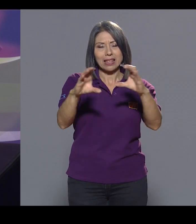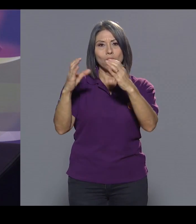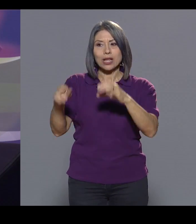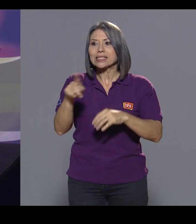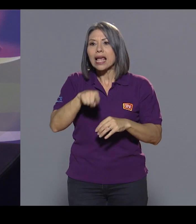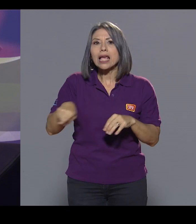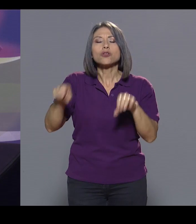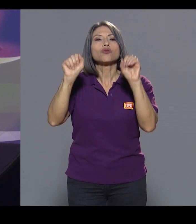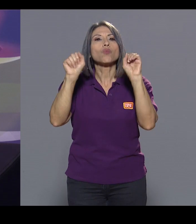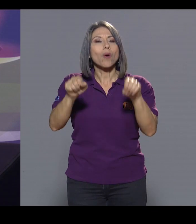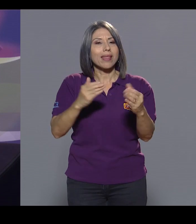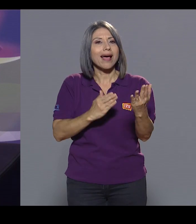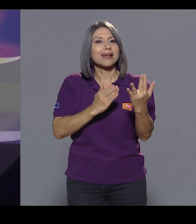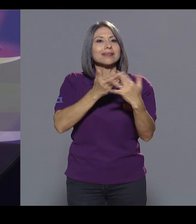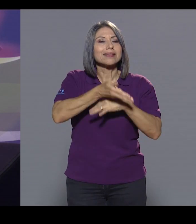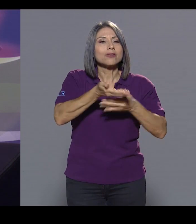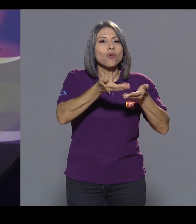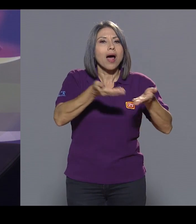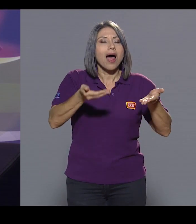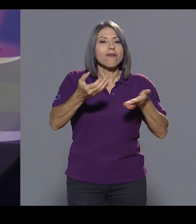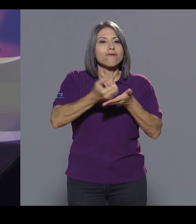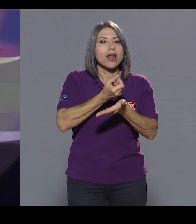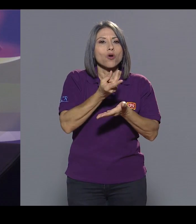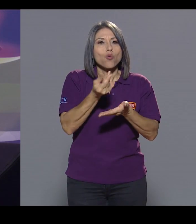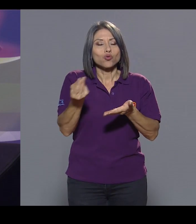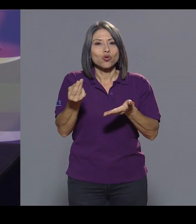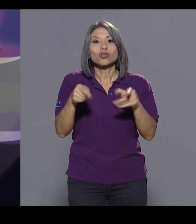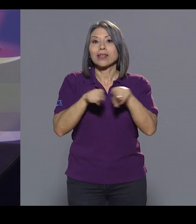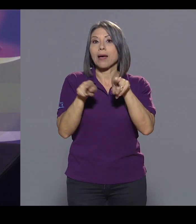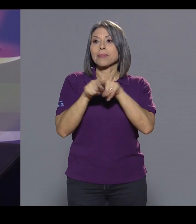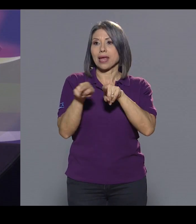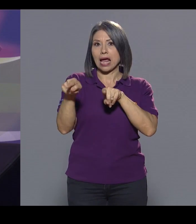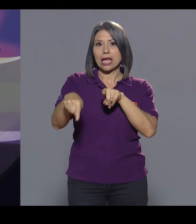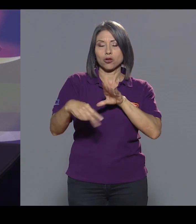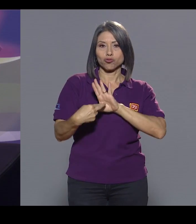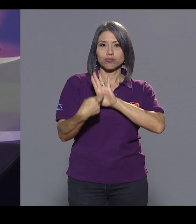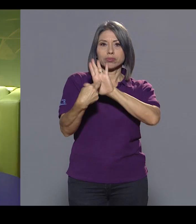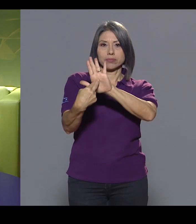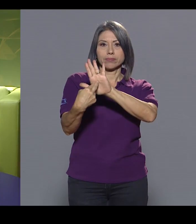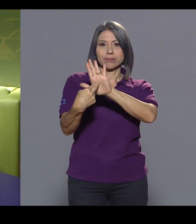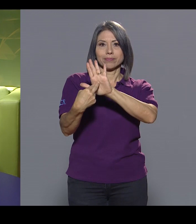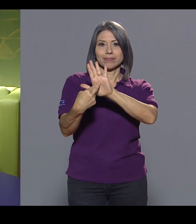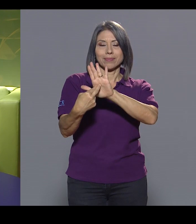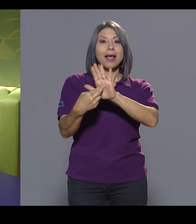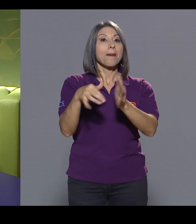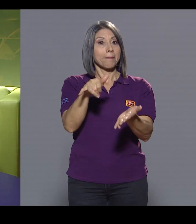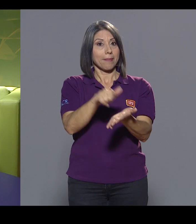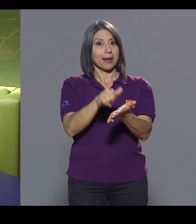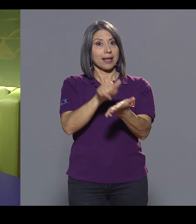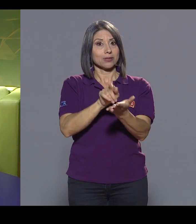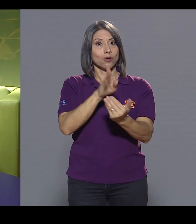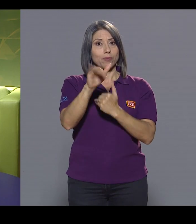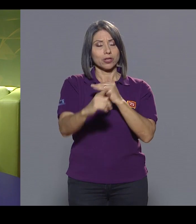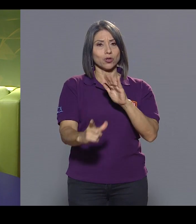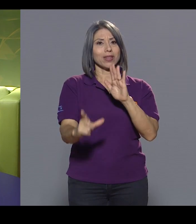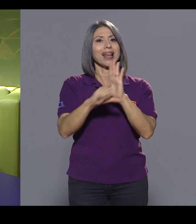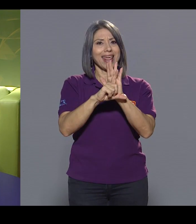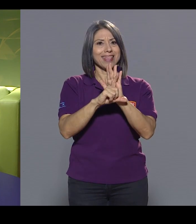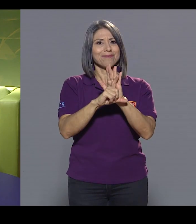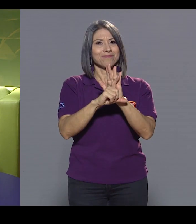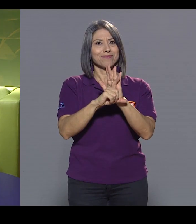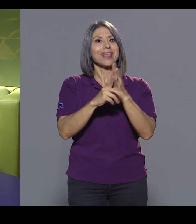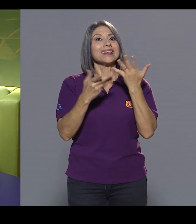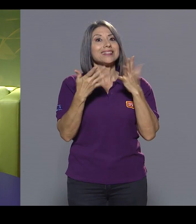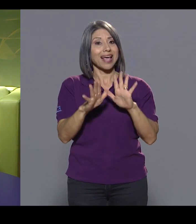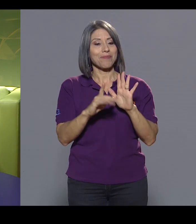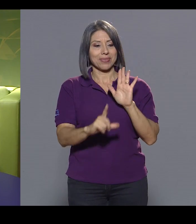categorías, tengan acceso a los recursos y a una representación. Y para esto el proyecto de ley incorpora